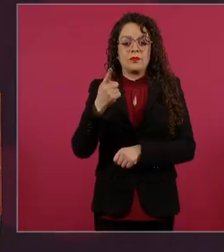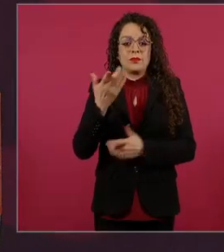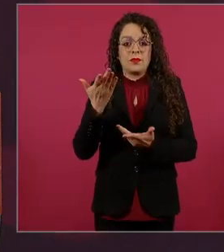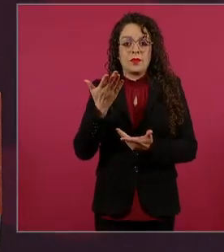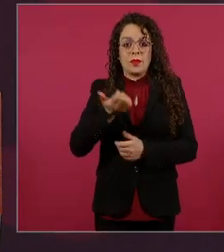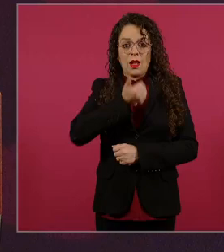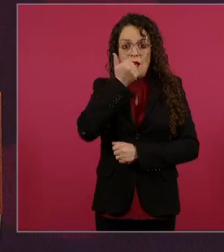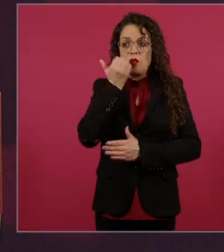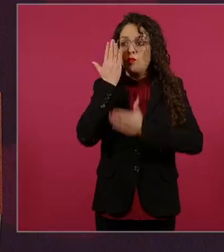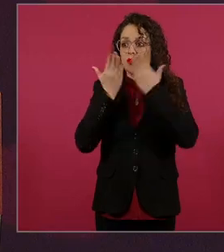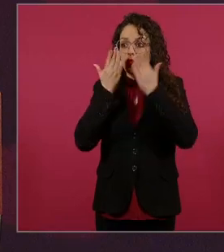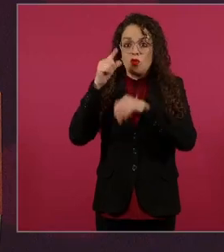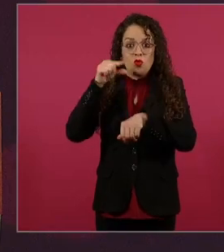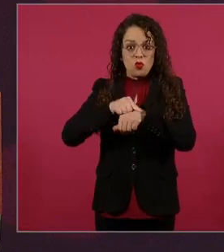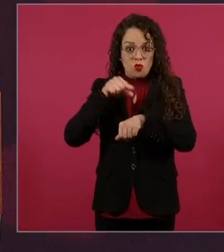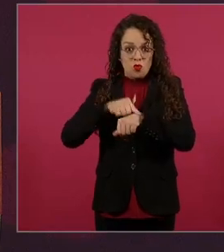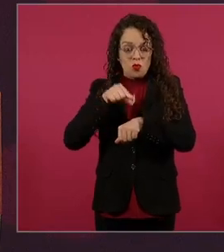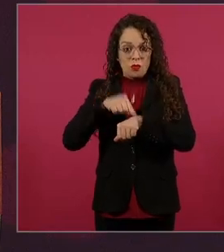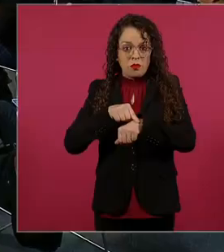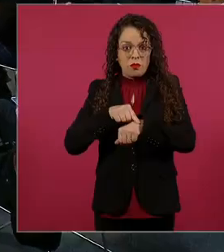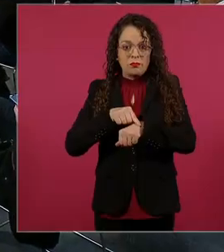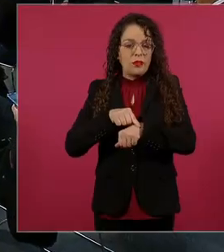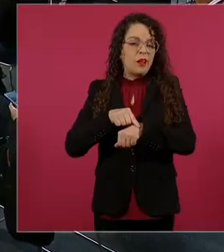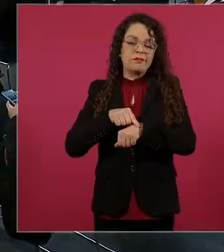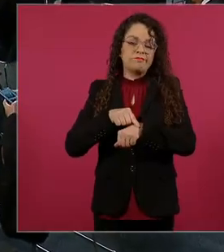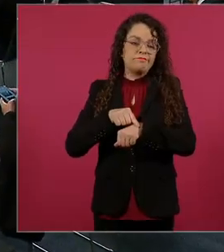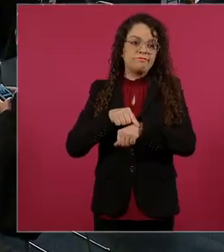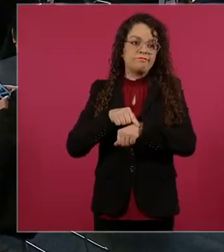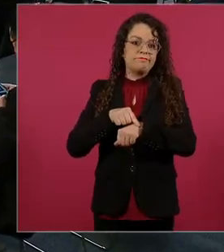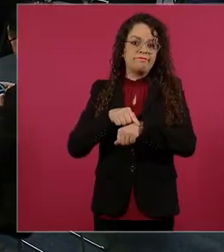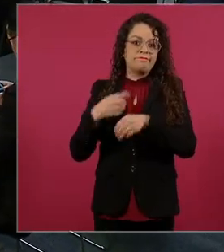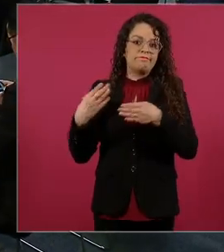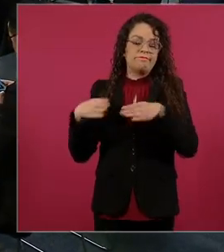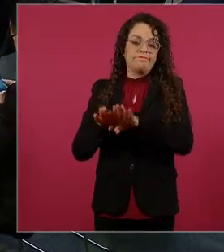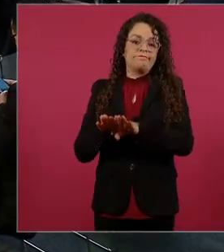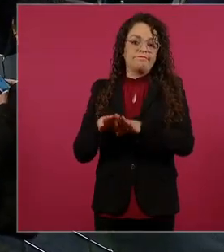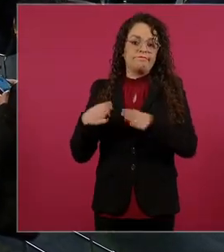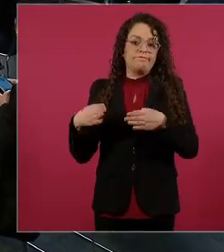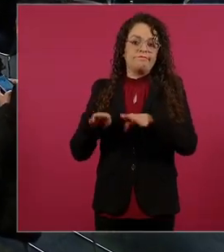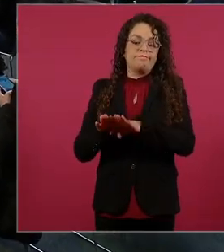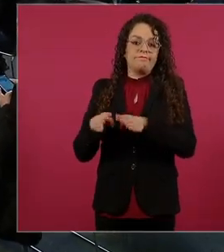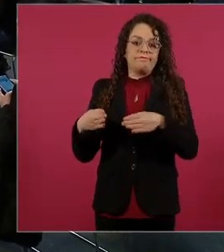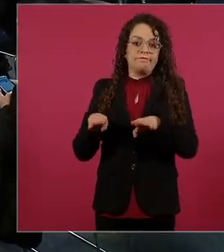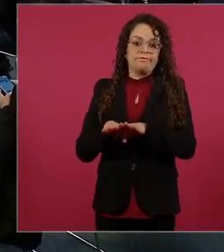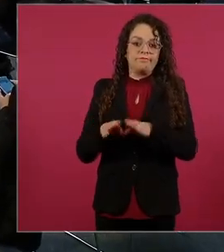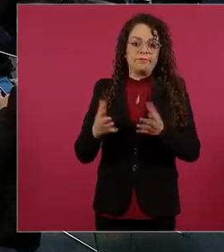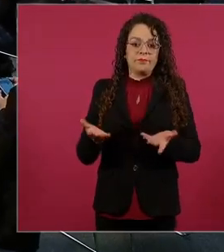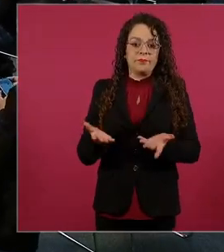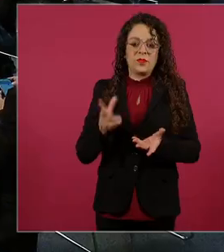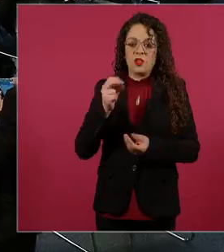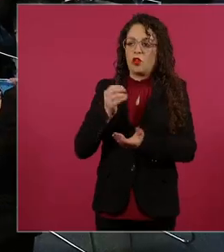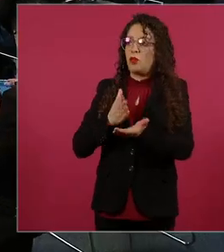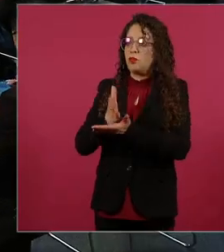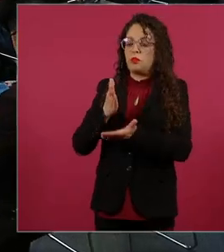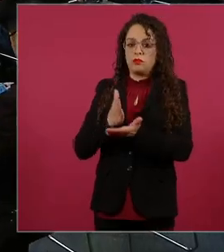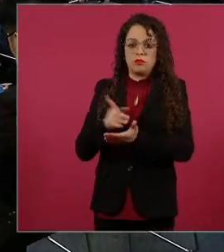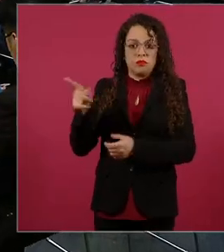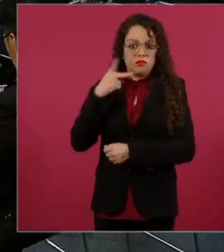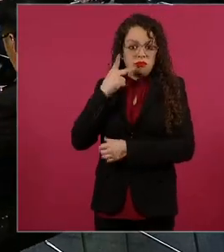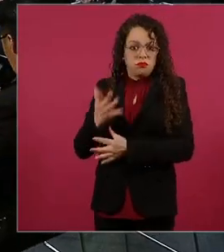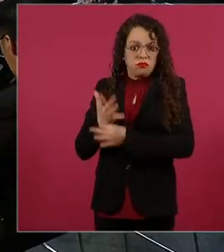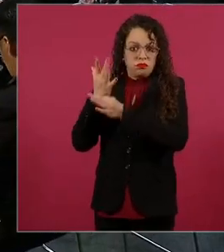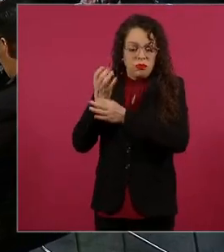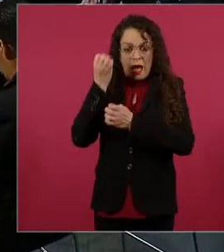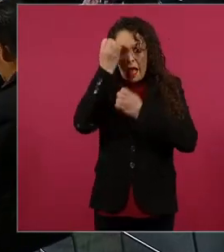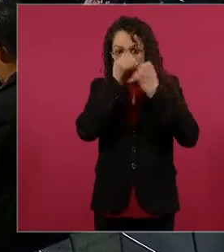medicina querían estudiar medicina no pasaban bueno eso era lo que decían que no pasaban el